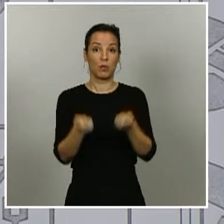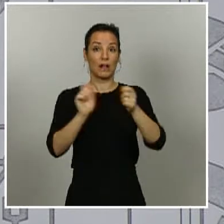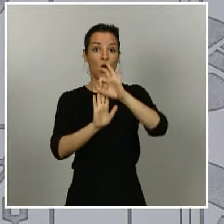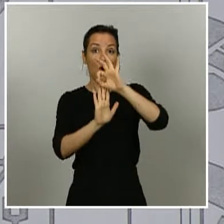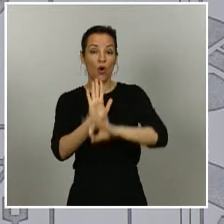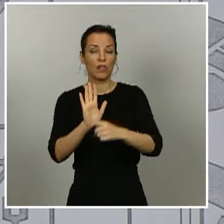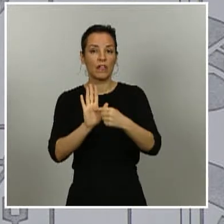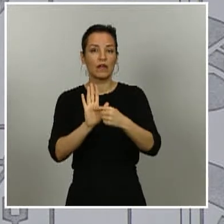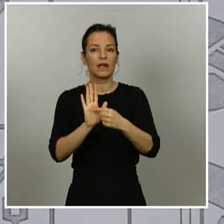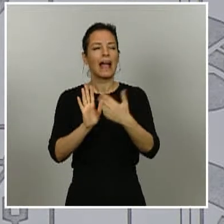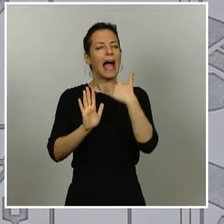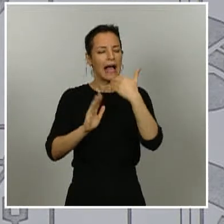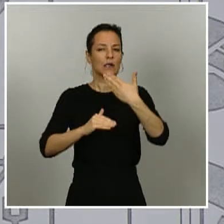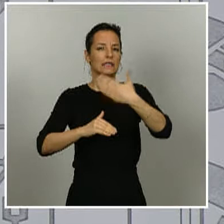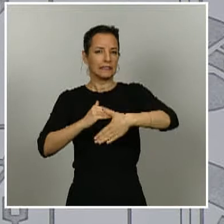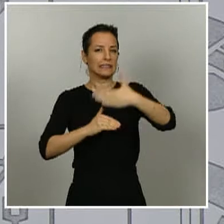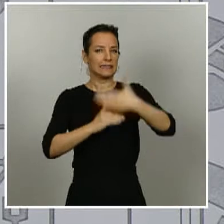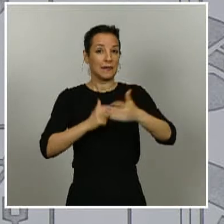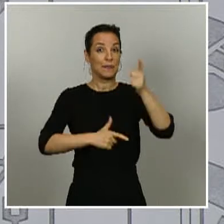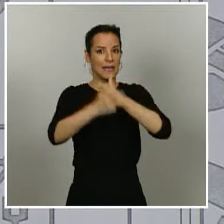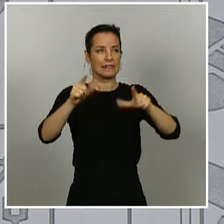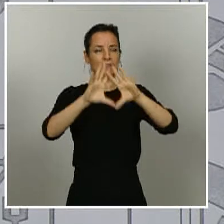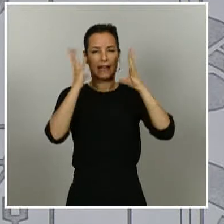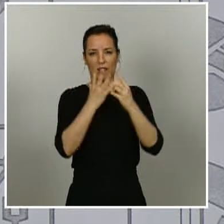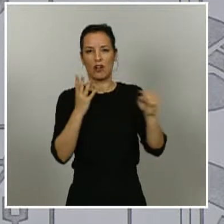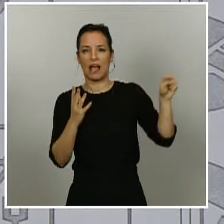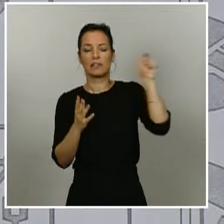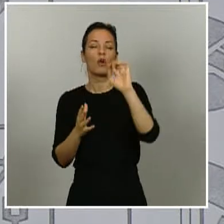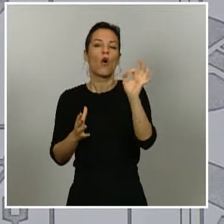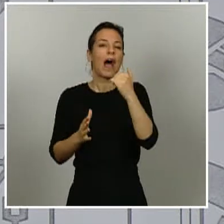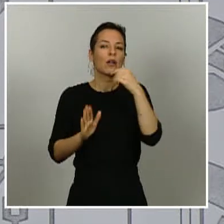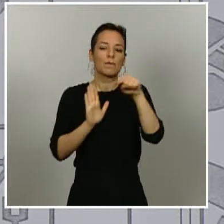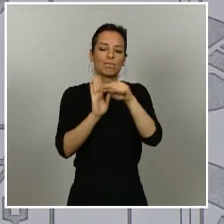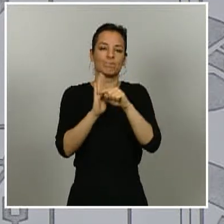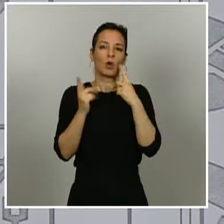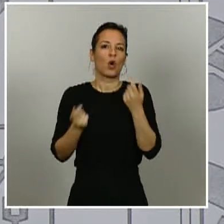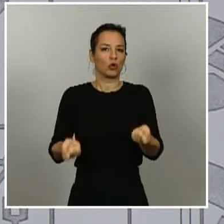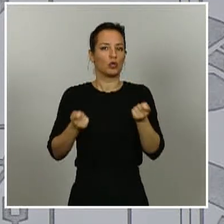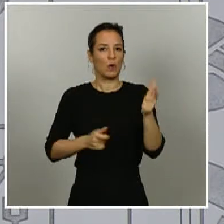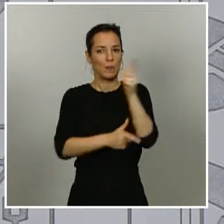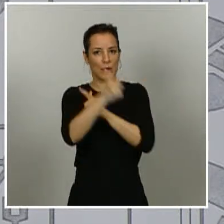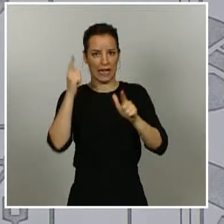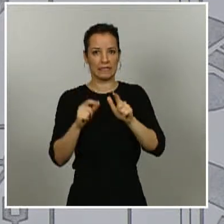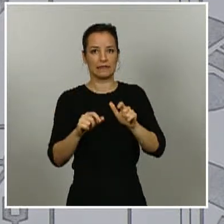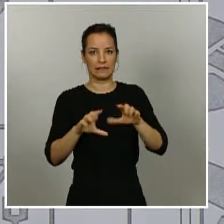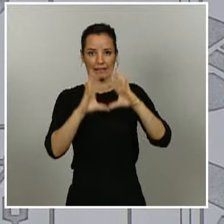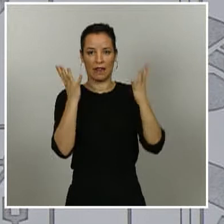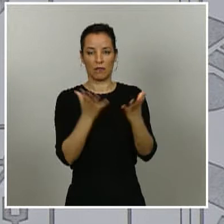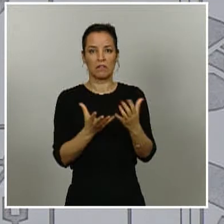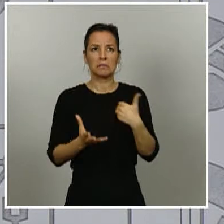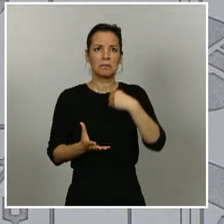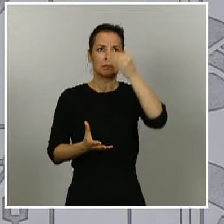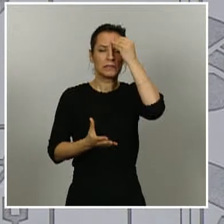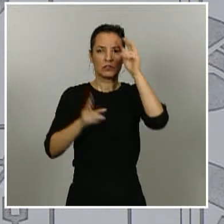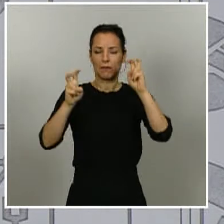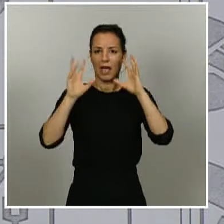hacían algunas restricciones a estos viajes internacionales o algunas medidas de control a estos viajes internacionales. Yo creo que es una cuestión lógica, que si